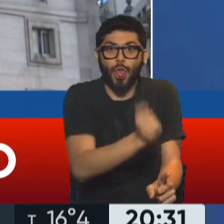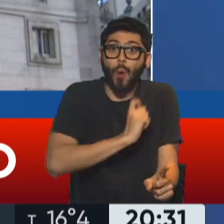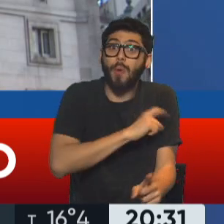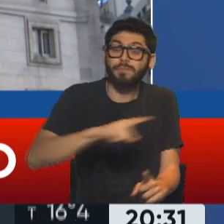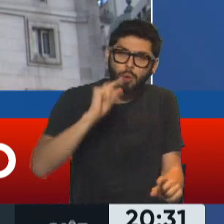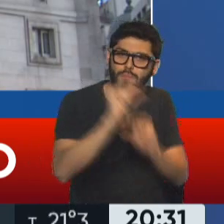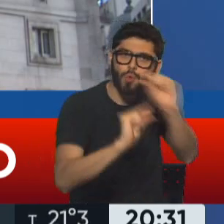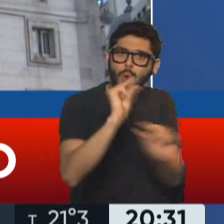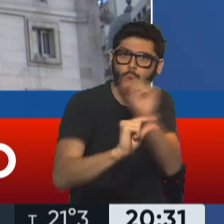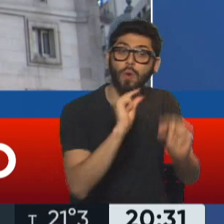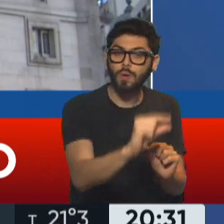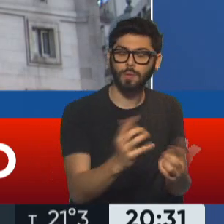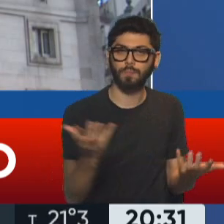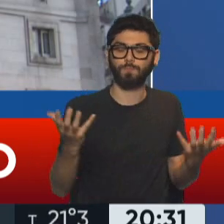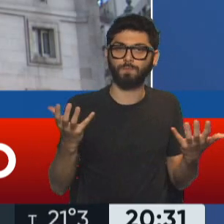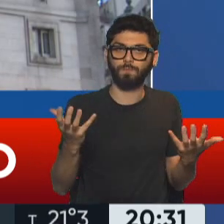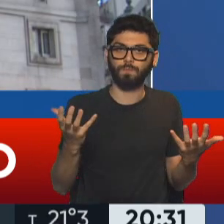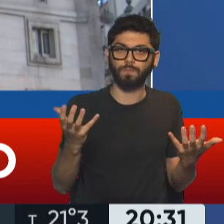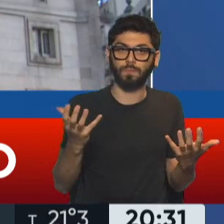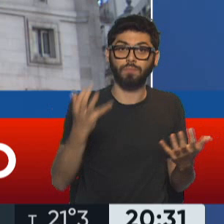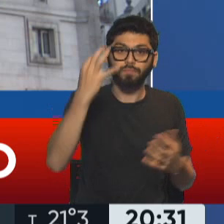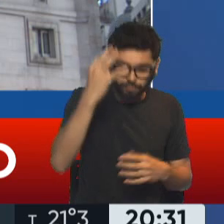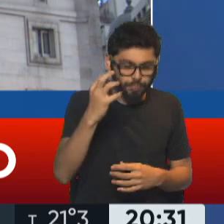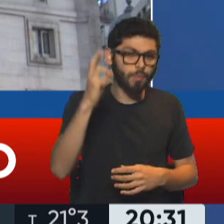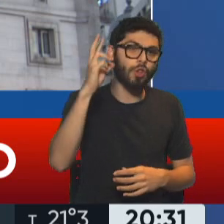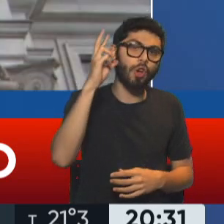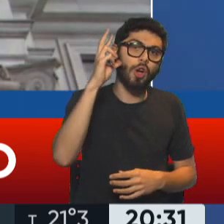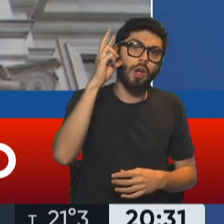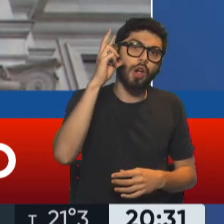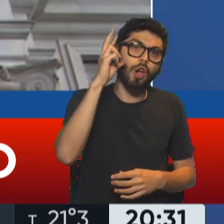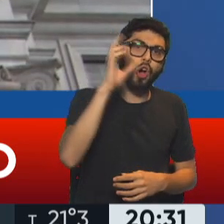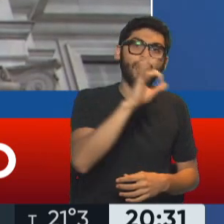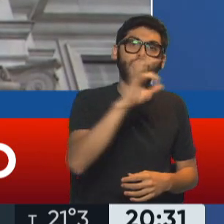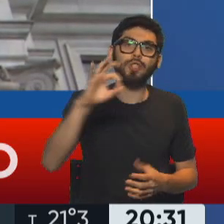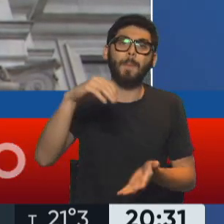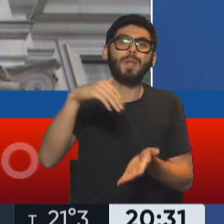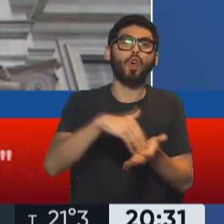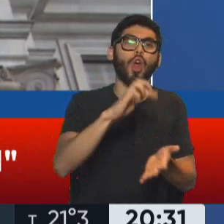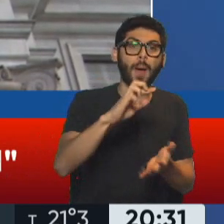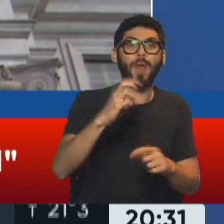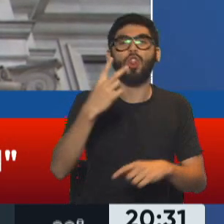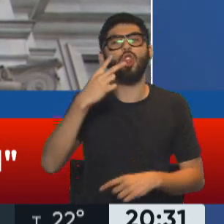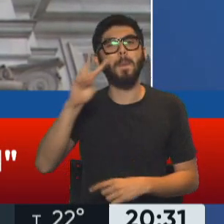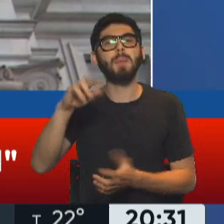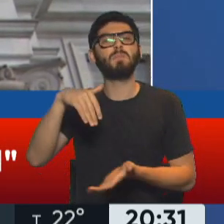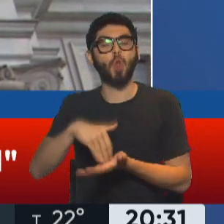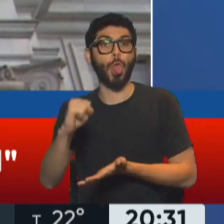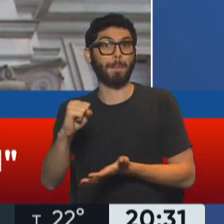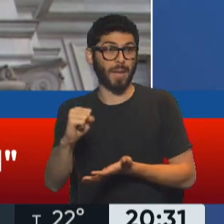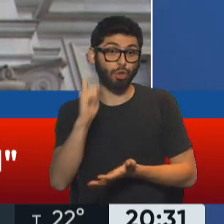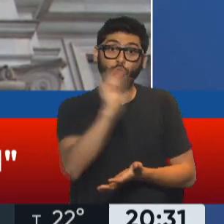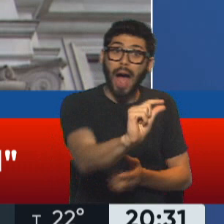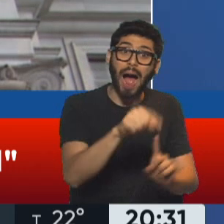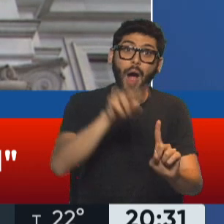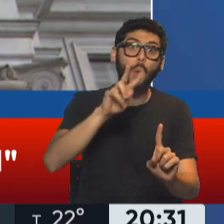devolver, entre otras cosas. Los préstamos, 800 millones de dólares y más de 2.000 millones de pesos. Exactamente. Los préstamos para